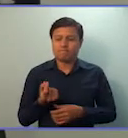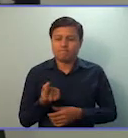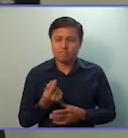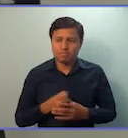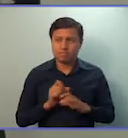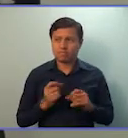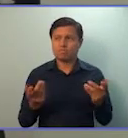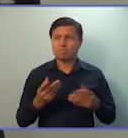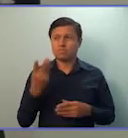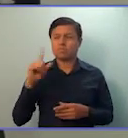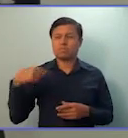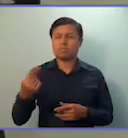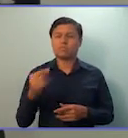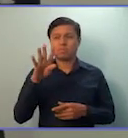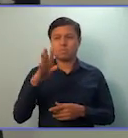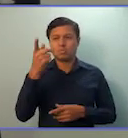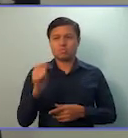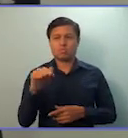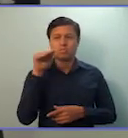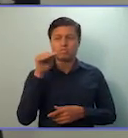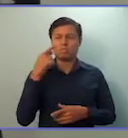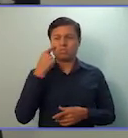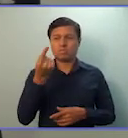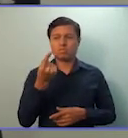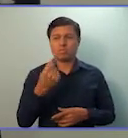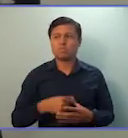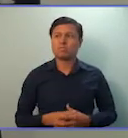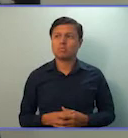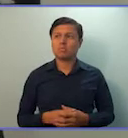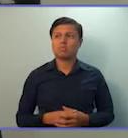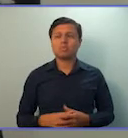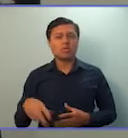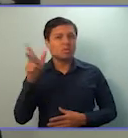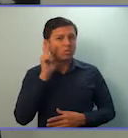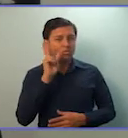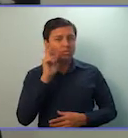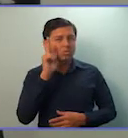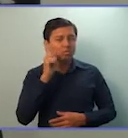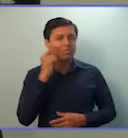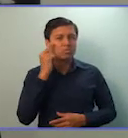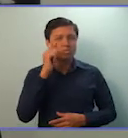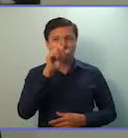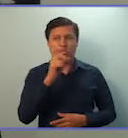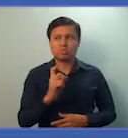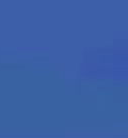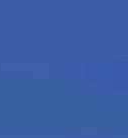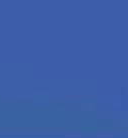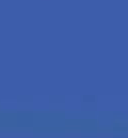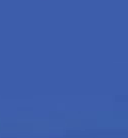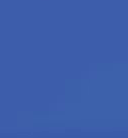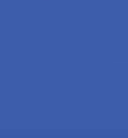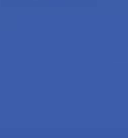realizarlo el próximo 4 de marzo veamos y escuchemos parte de estas preguntas